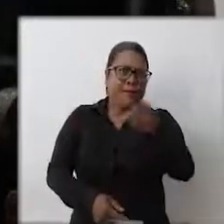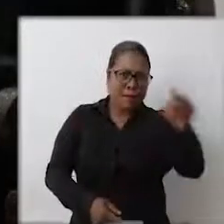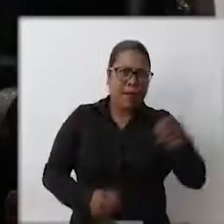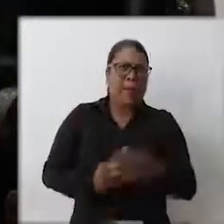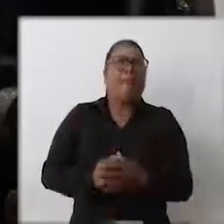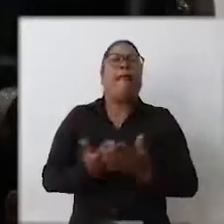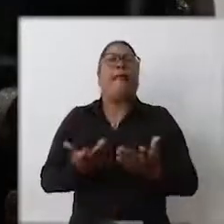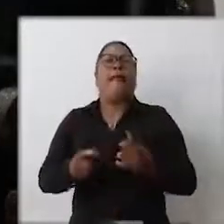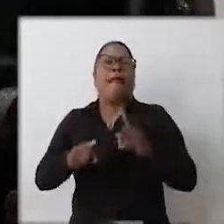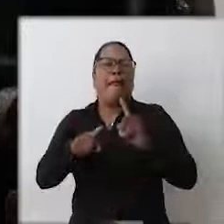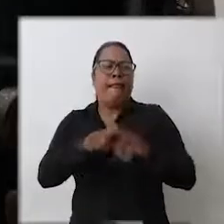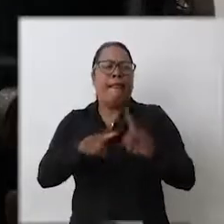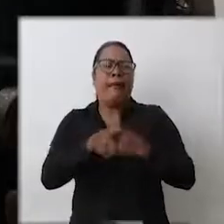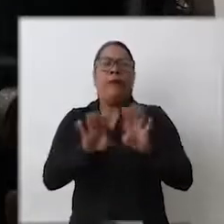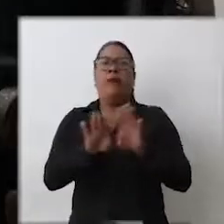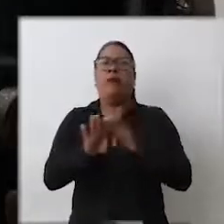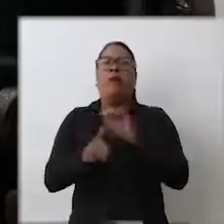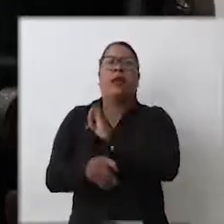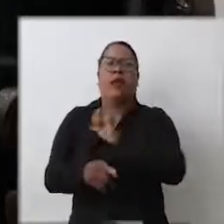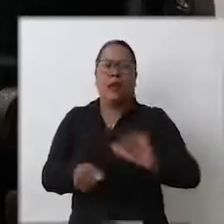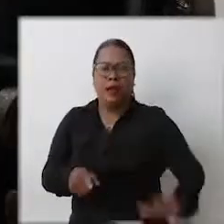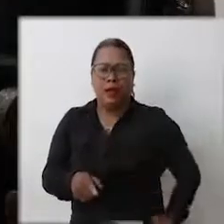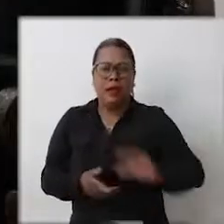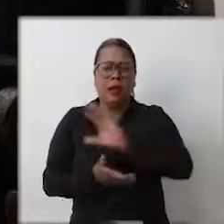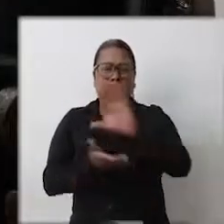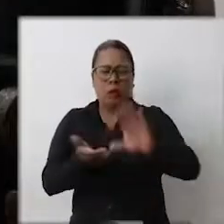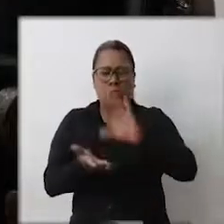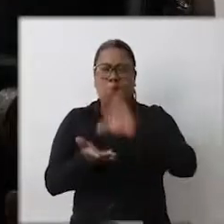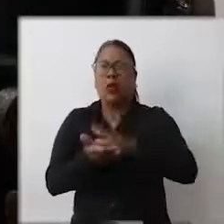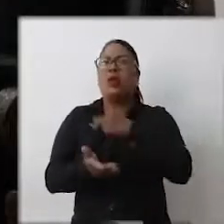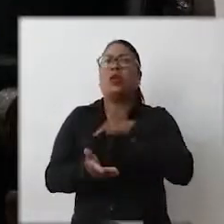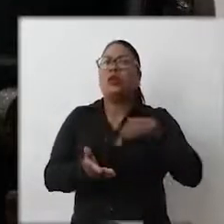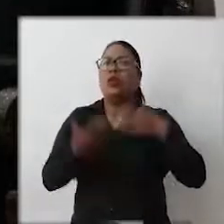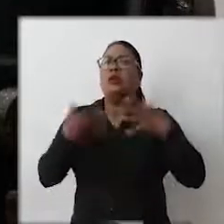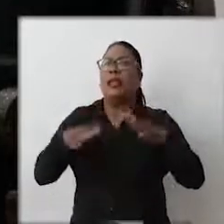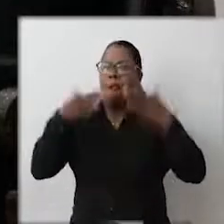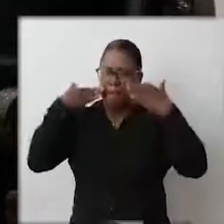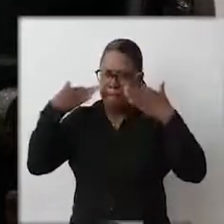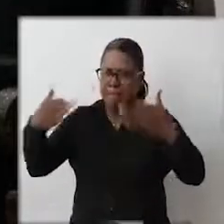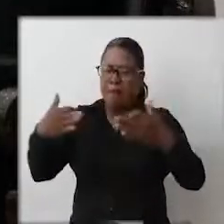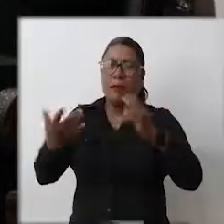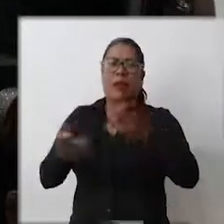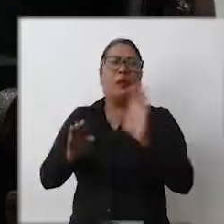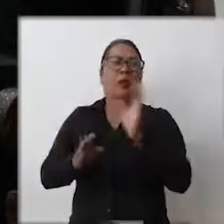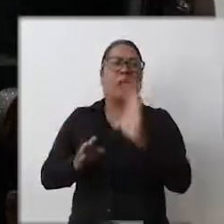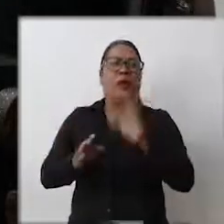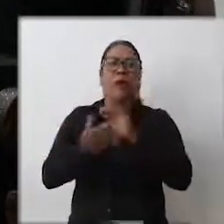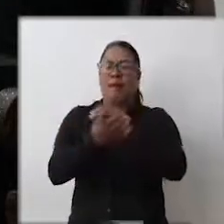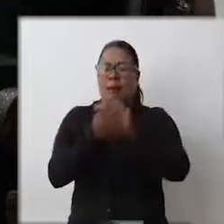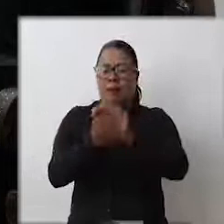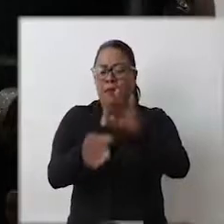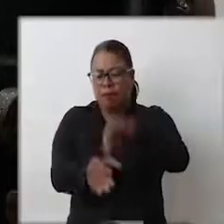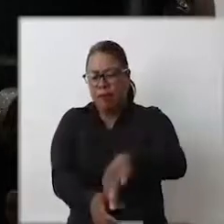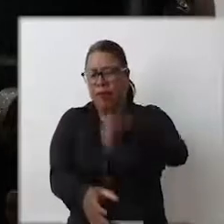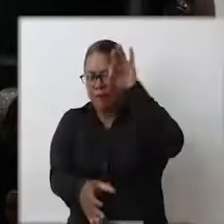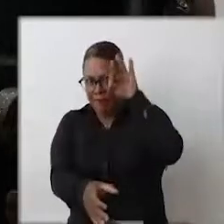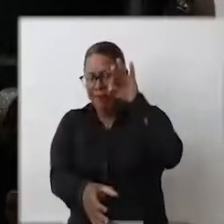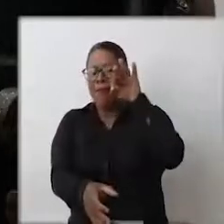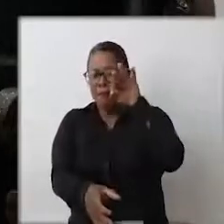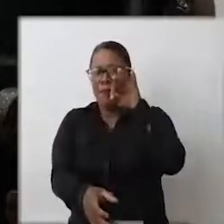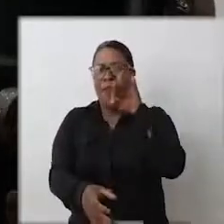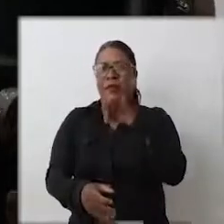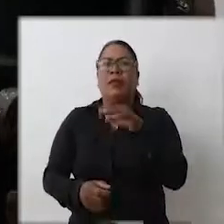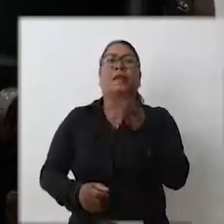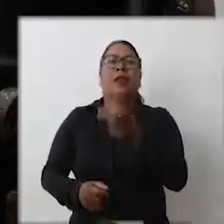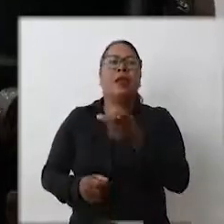número 1 y 4 por considerarse el 1 como primero en decir con interpretación de ser el